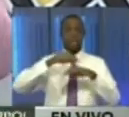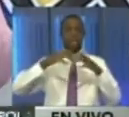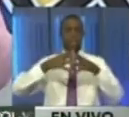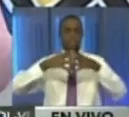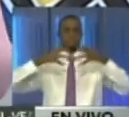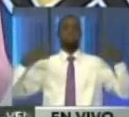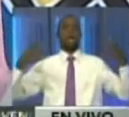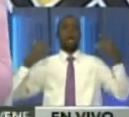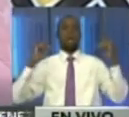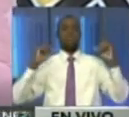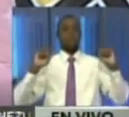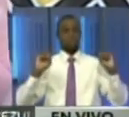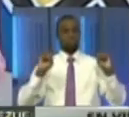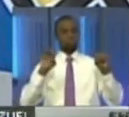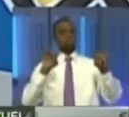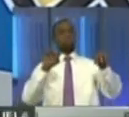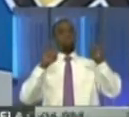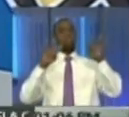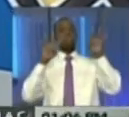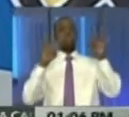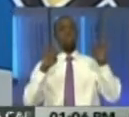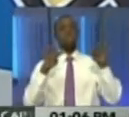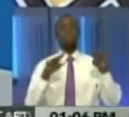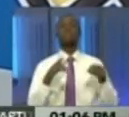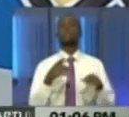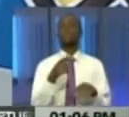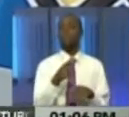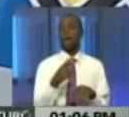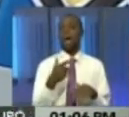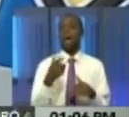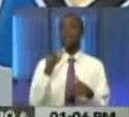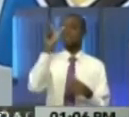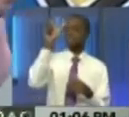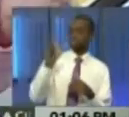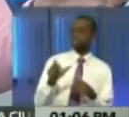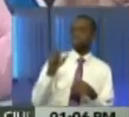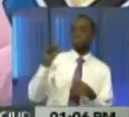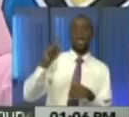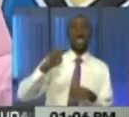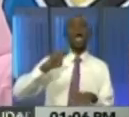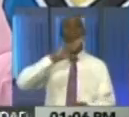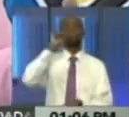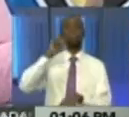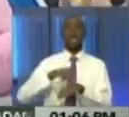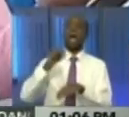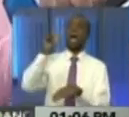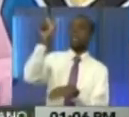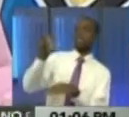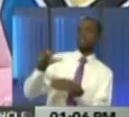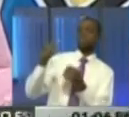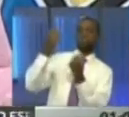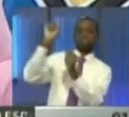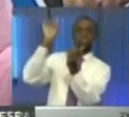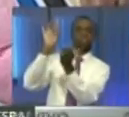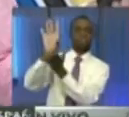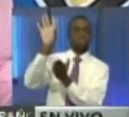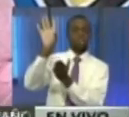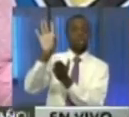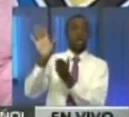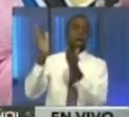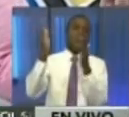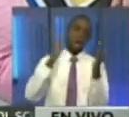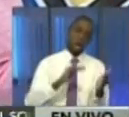supuesto, distinto cuando se busca la revocatoria del mandatario nacional a la revocatoria, porque son distintos